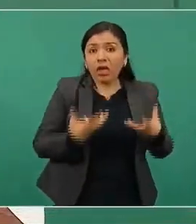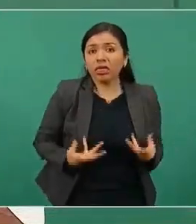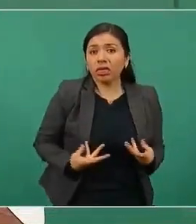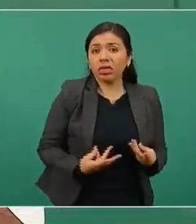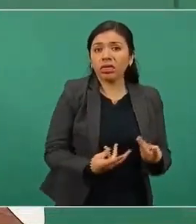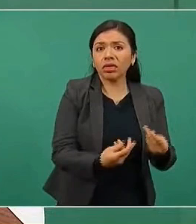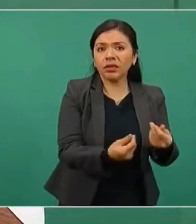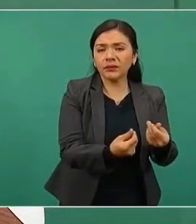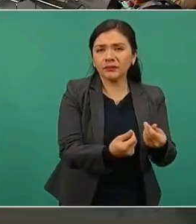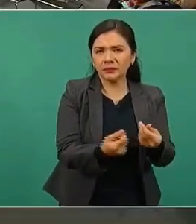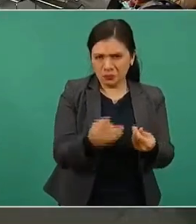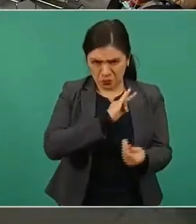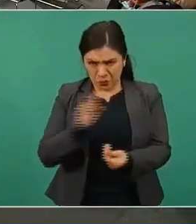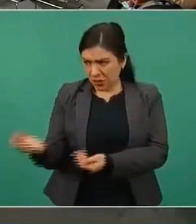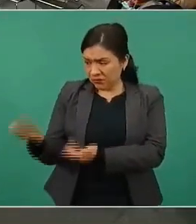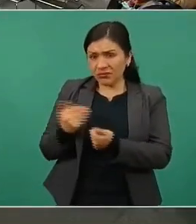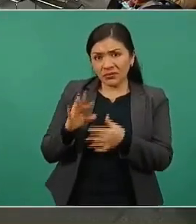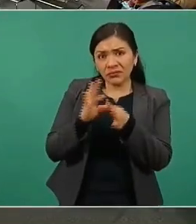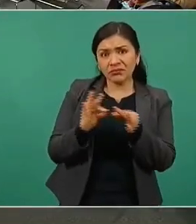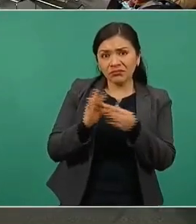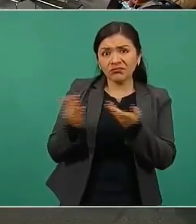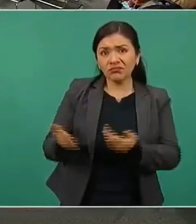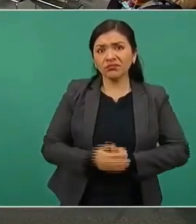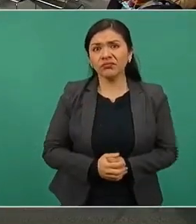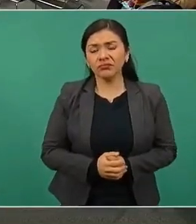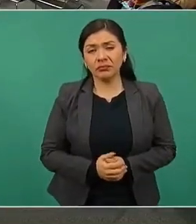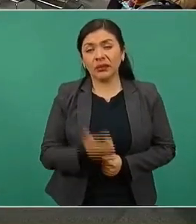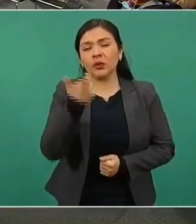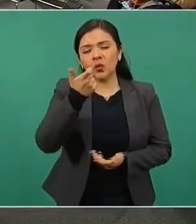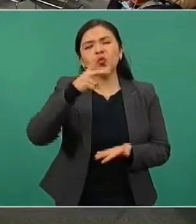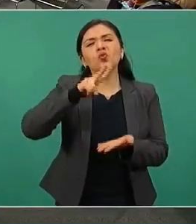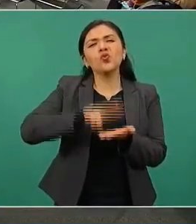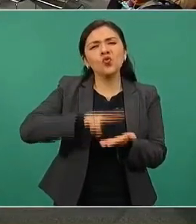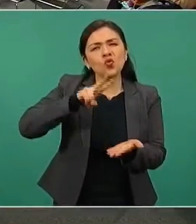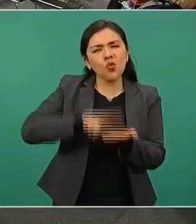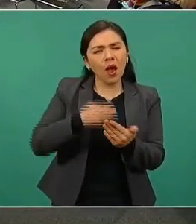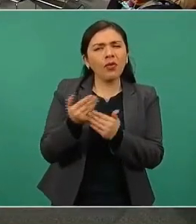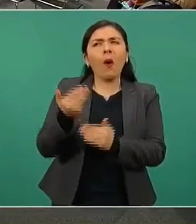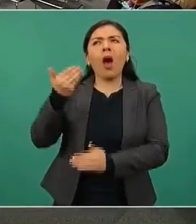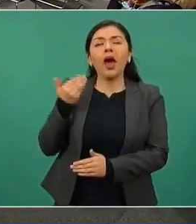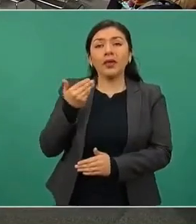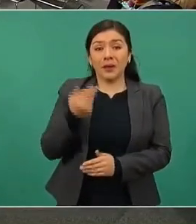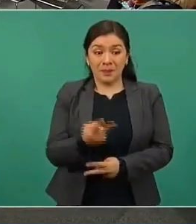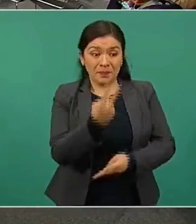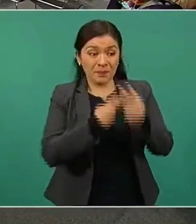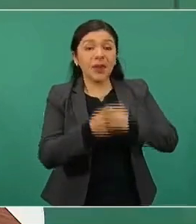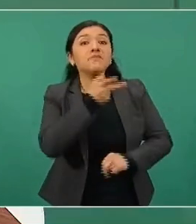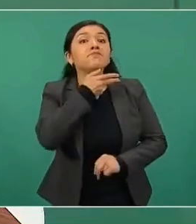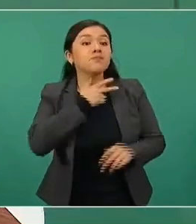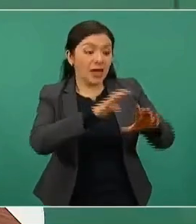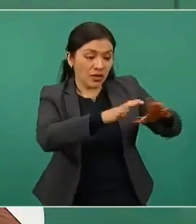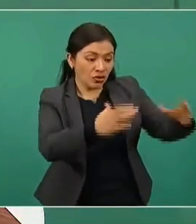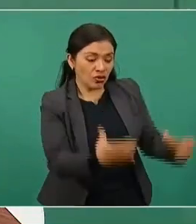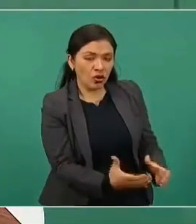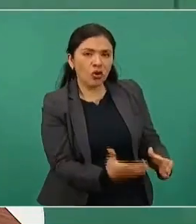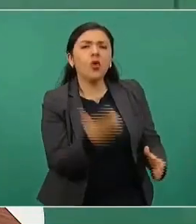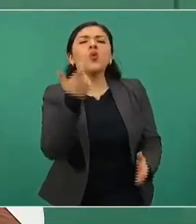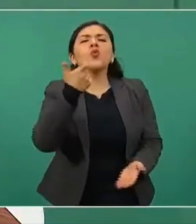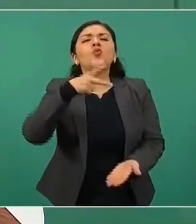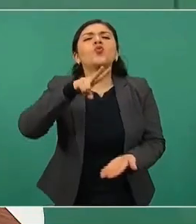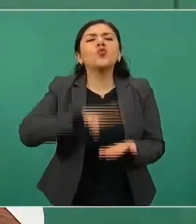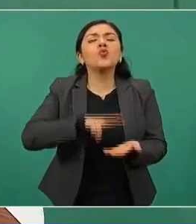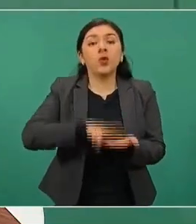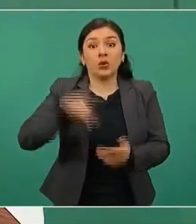¿Por qué no lo explicas? ¿Y cuánto nos costaba extraer un barril de petróleo cuando